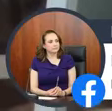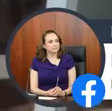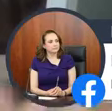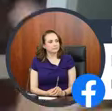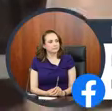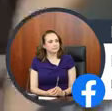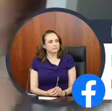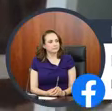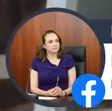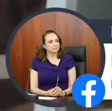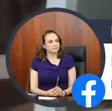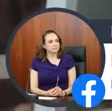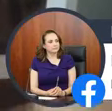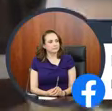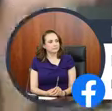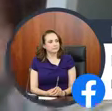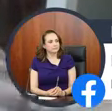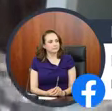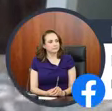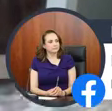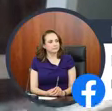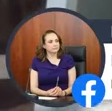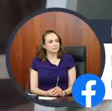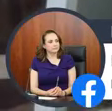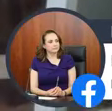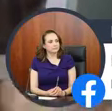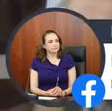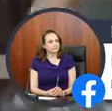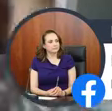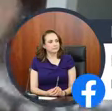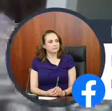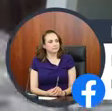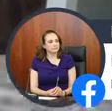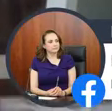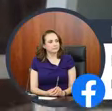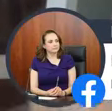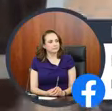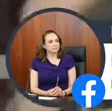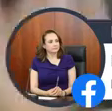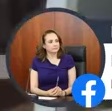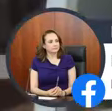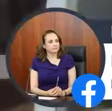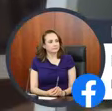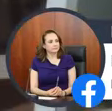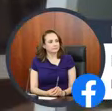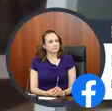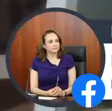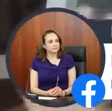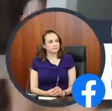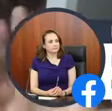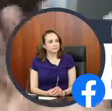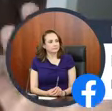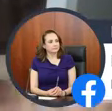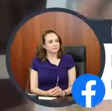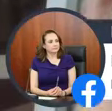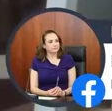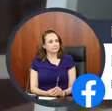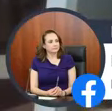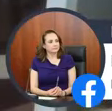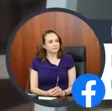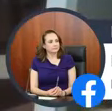de mi persona, ¿no? Ahora tengo que cuidar a los hijos, ahora tengo que cuidar a la nuera, ahora yo, ¿no? ¿Por qué? Porque